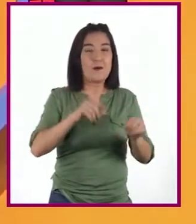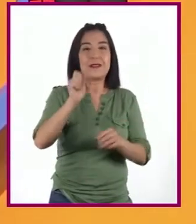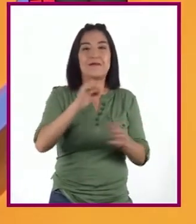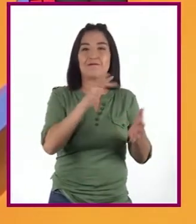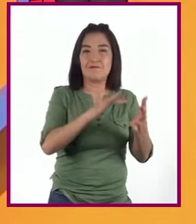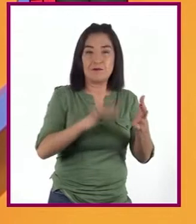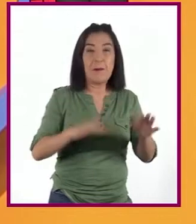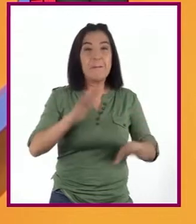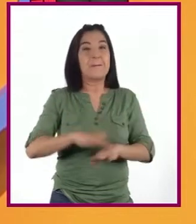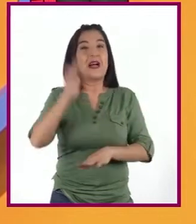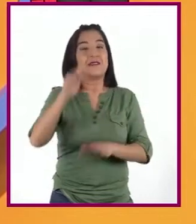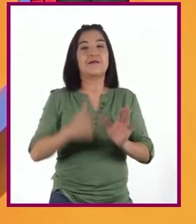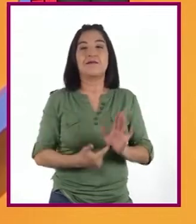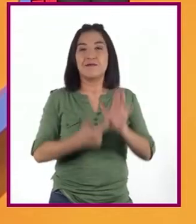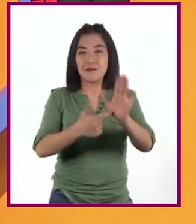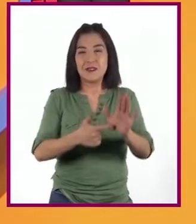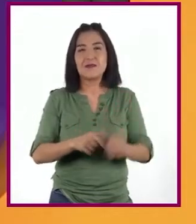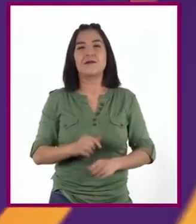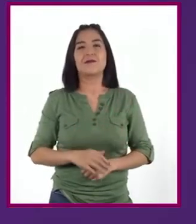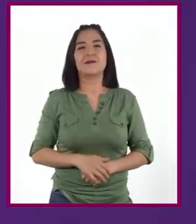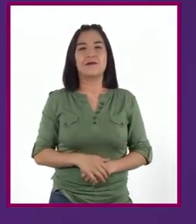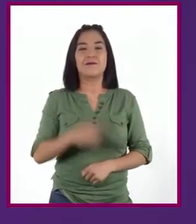literarios más sobresalientes son